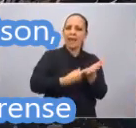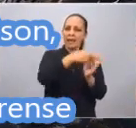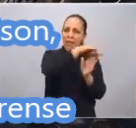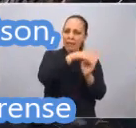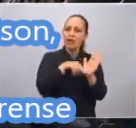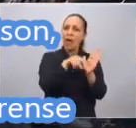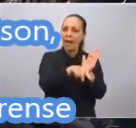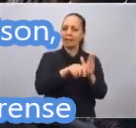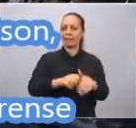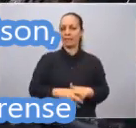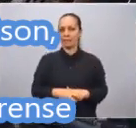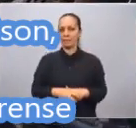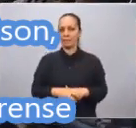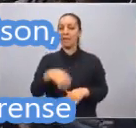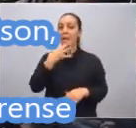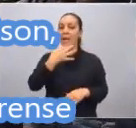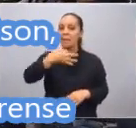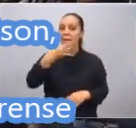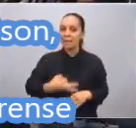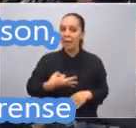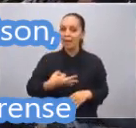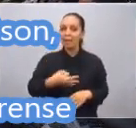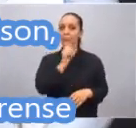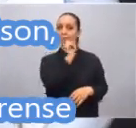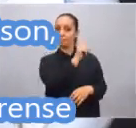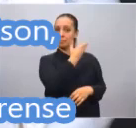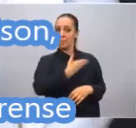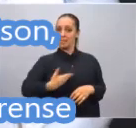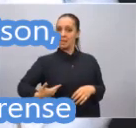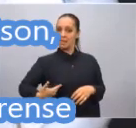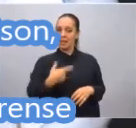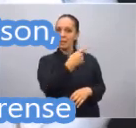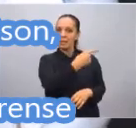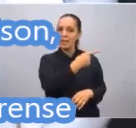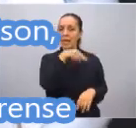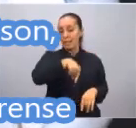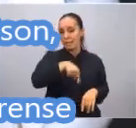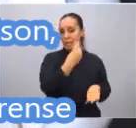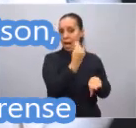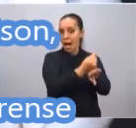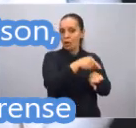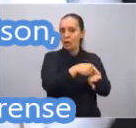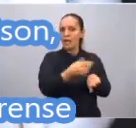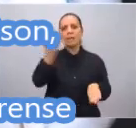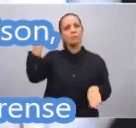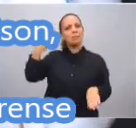Y la verdad es que el presidente actual mintió